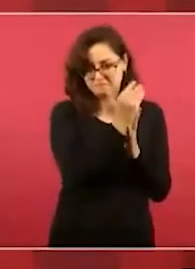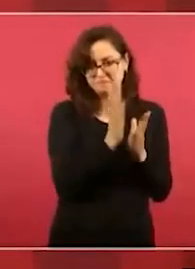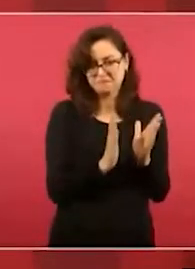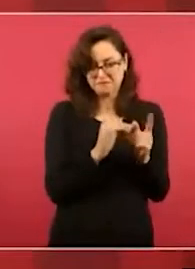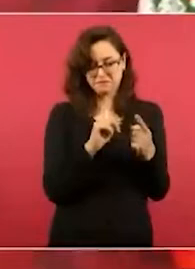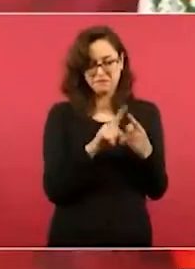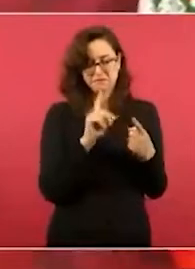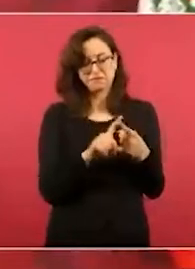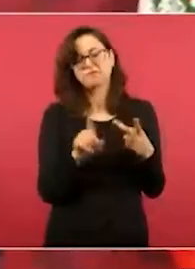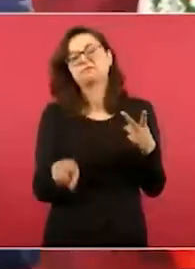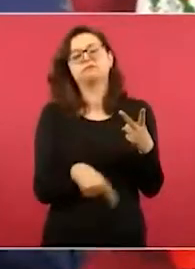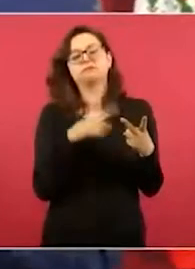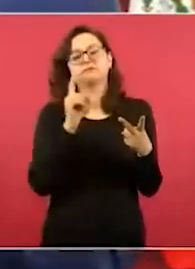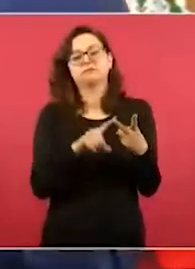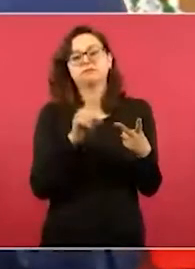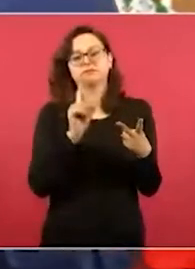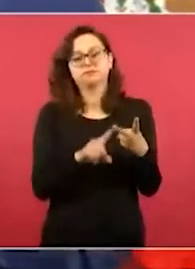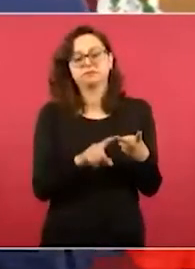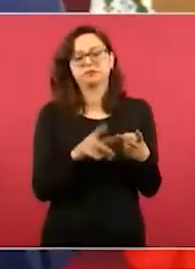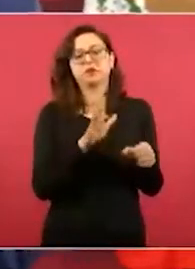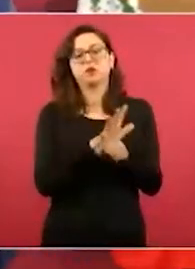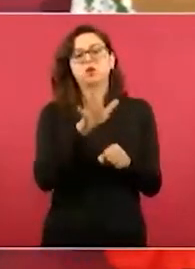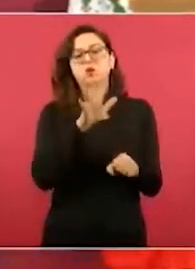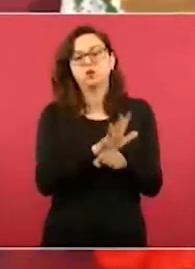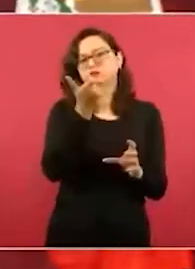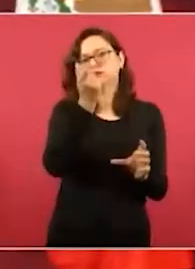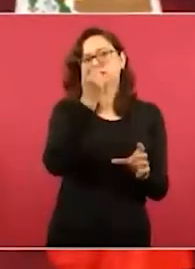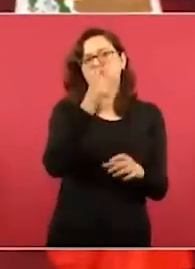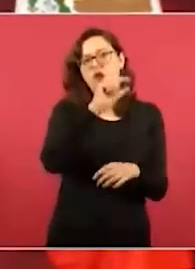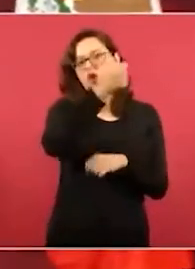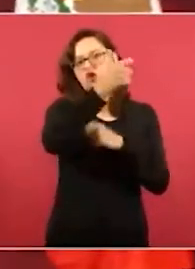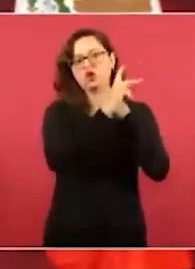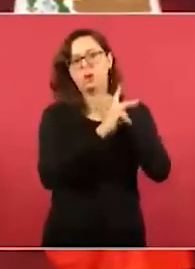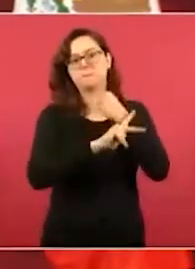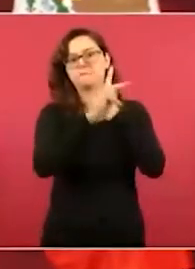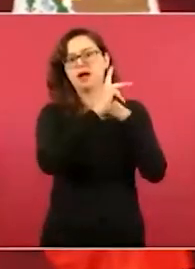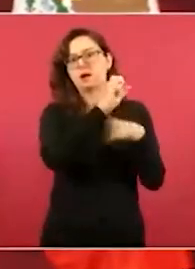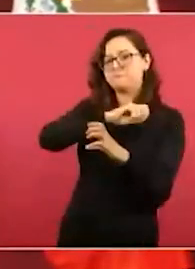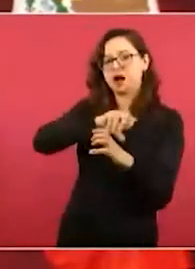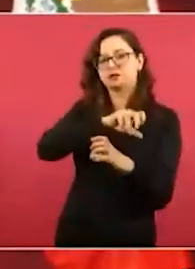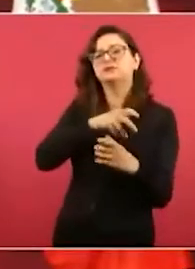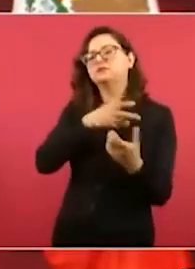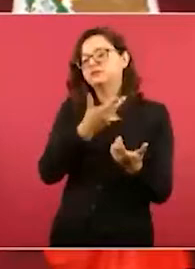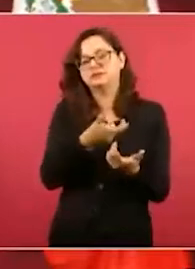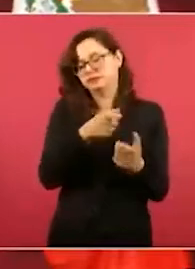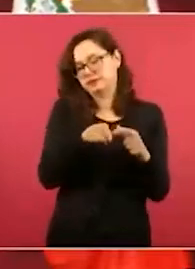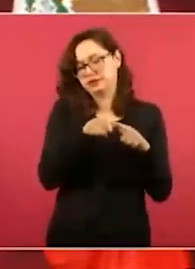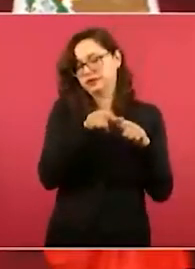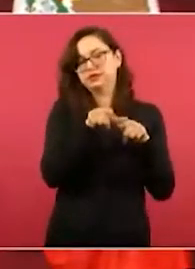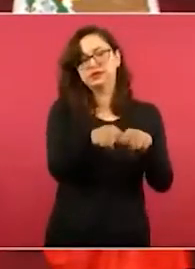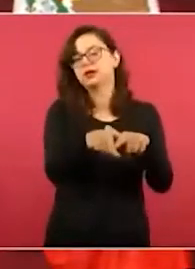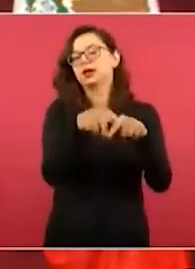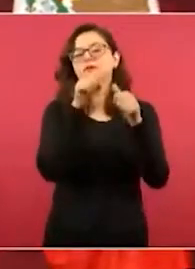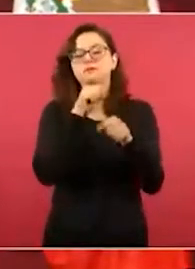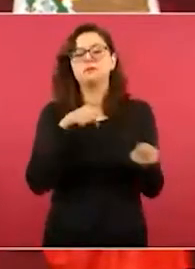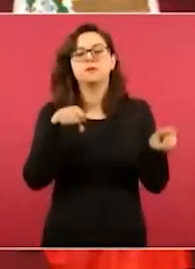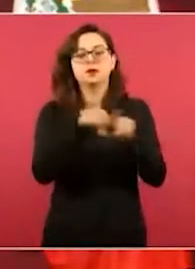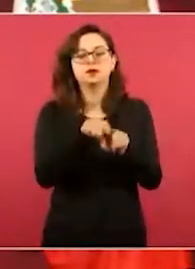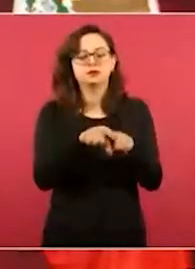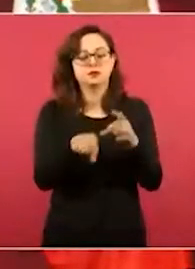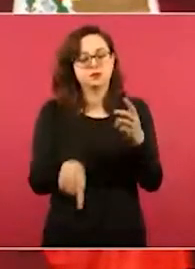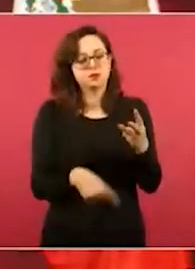cabo, la de los telegramas, los giros, que era su función original. Otra